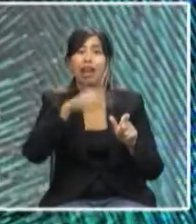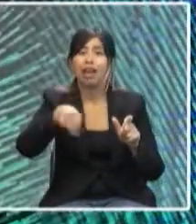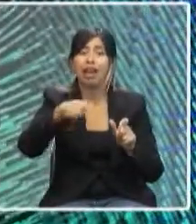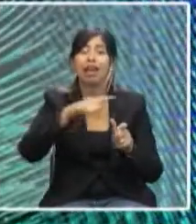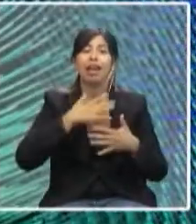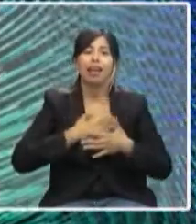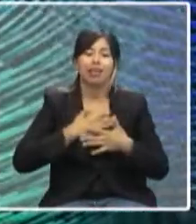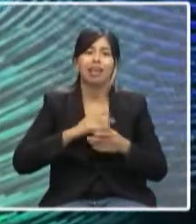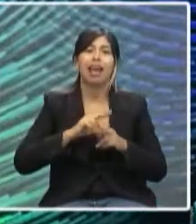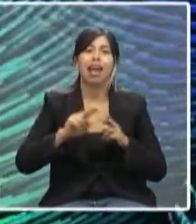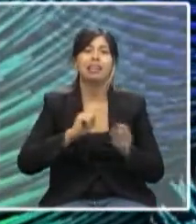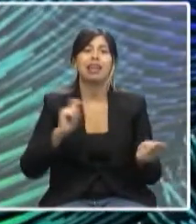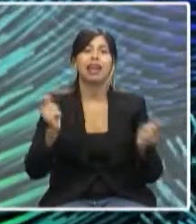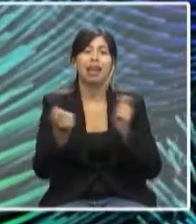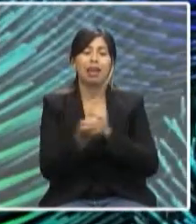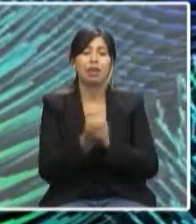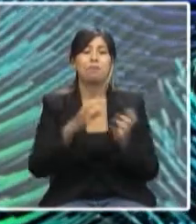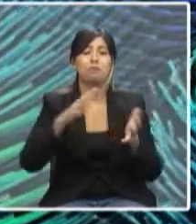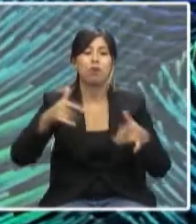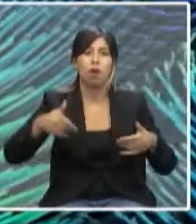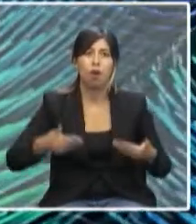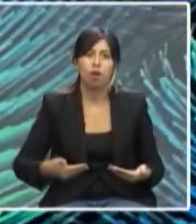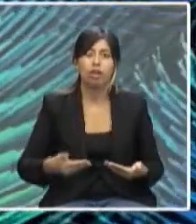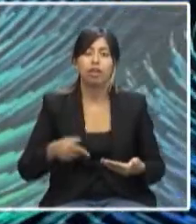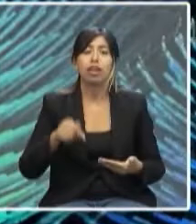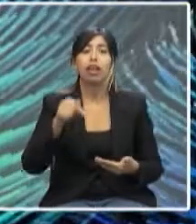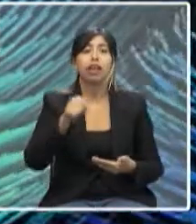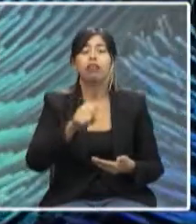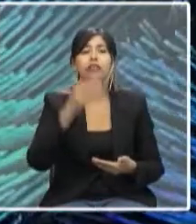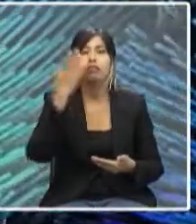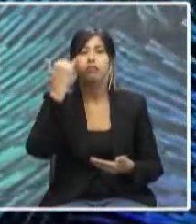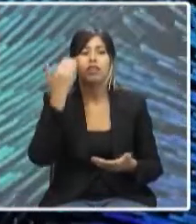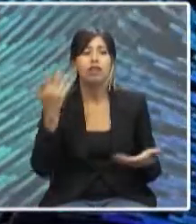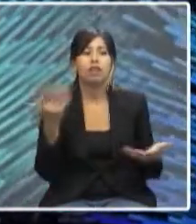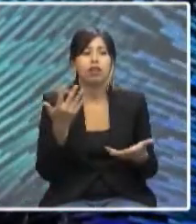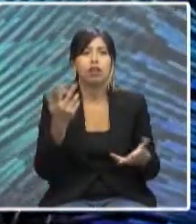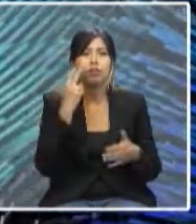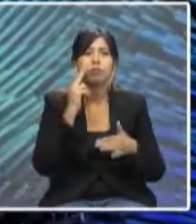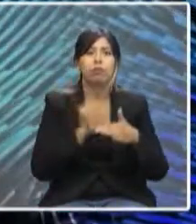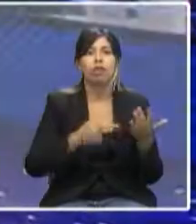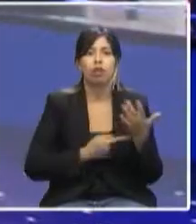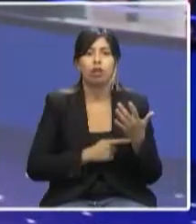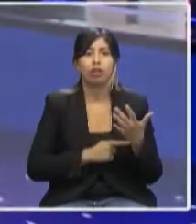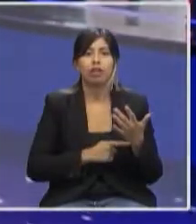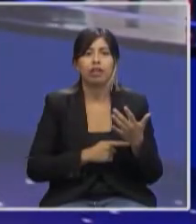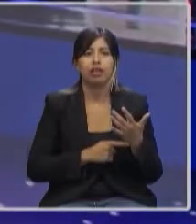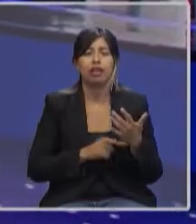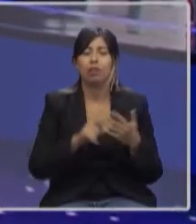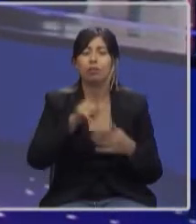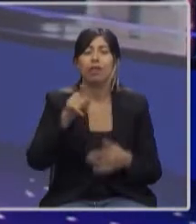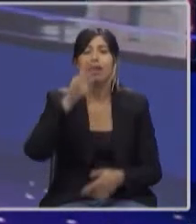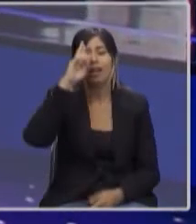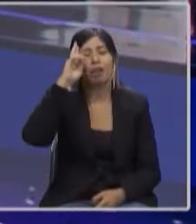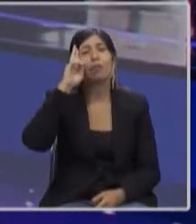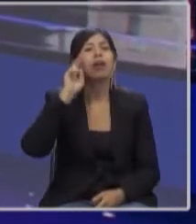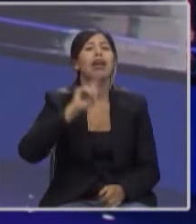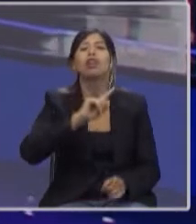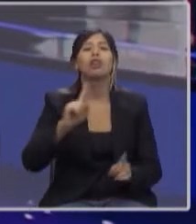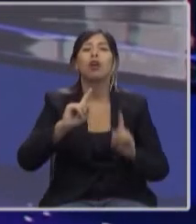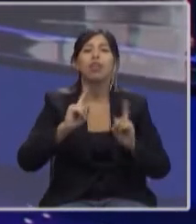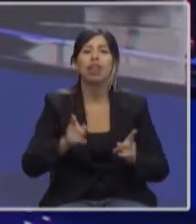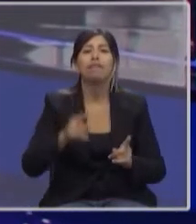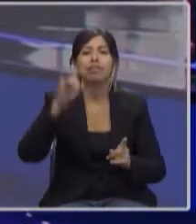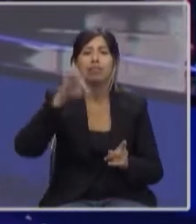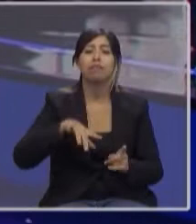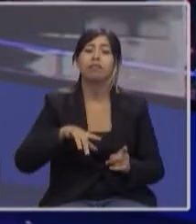cambio en el mundo hoy, que no saben cómo abordar la tecnología, que se recuerden que no tienen que saber. Tienen